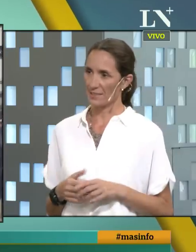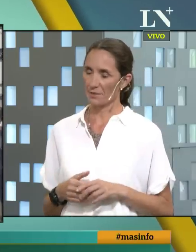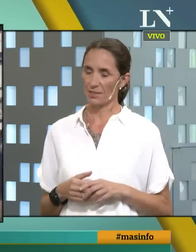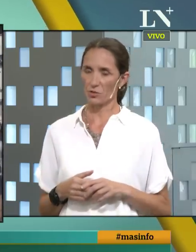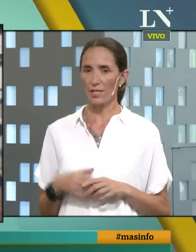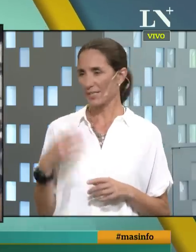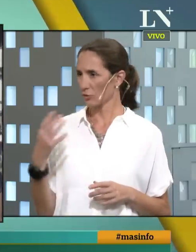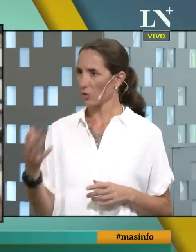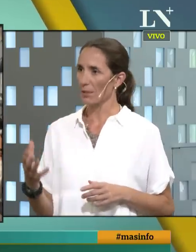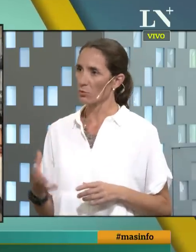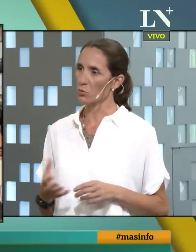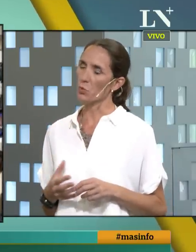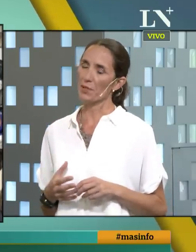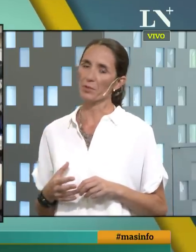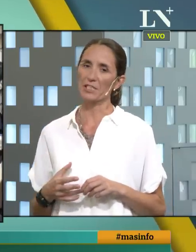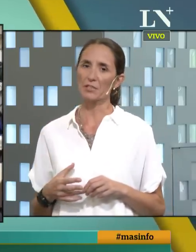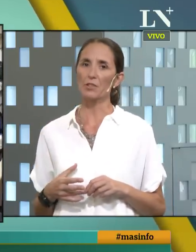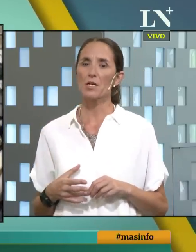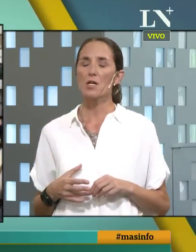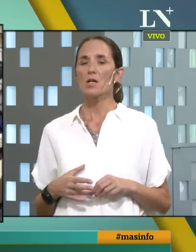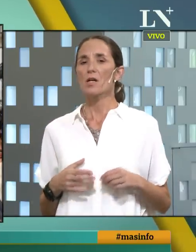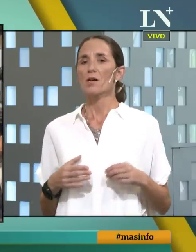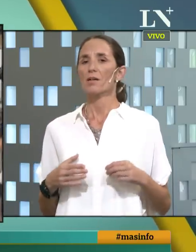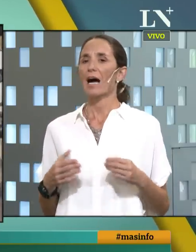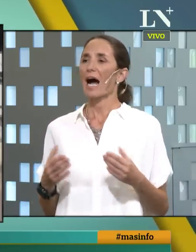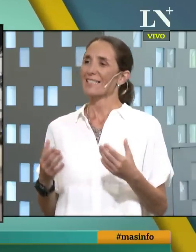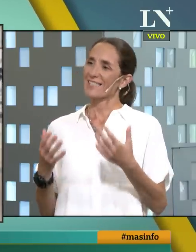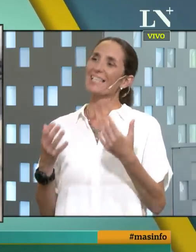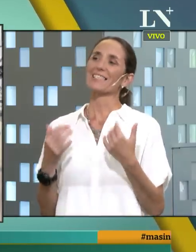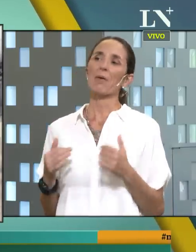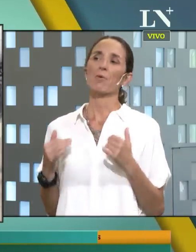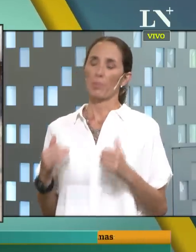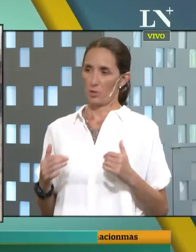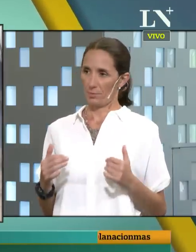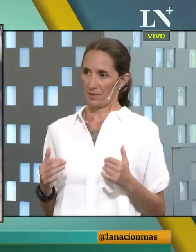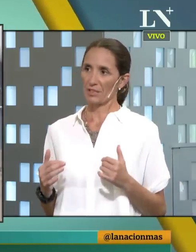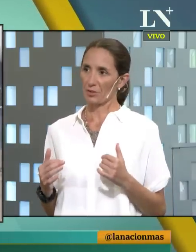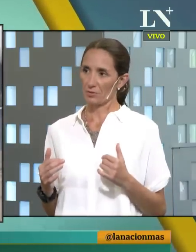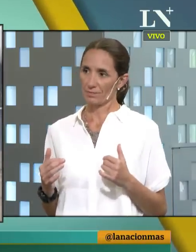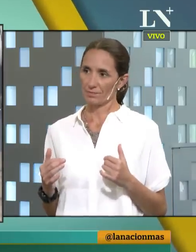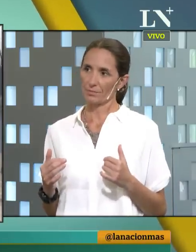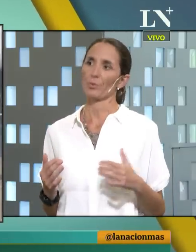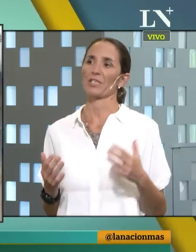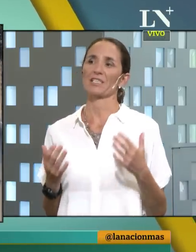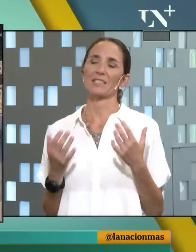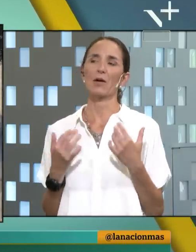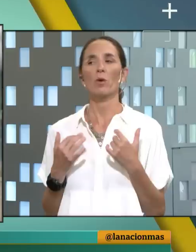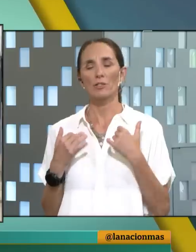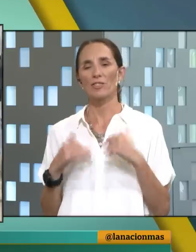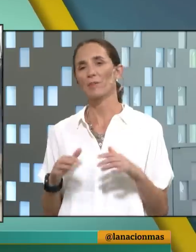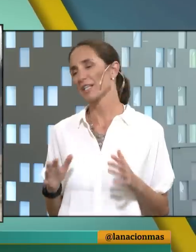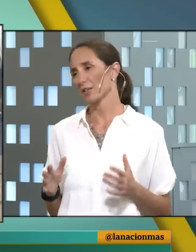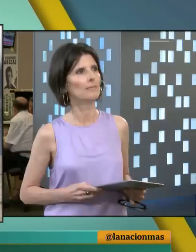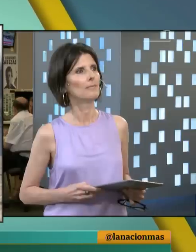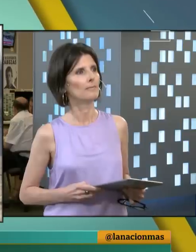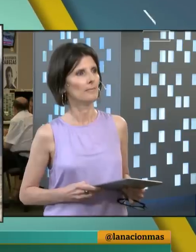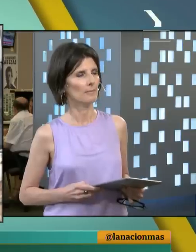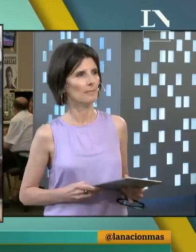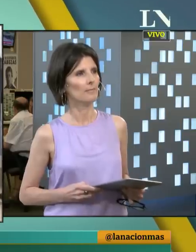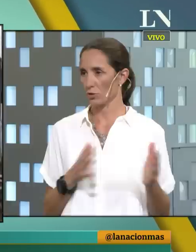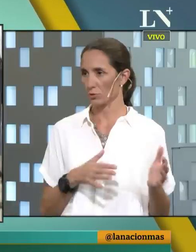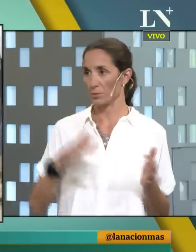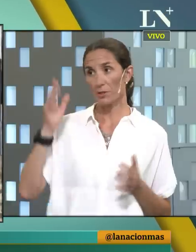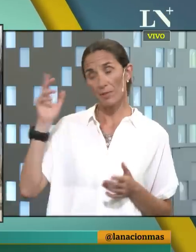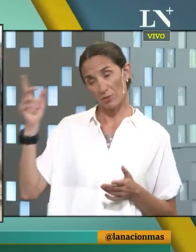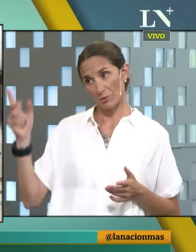la crisis venezolana que toma un nuevo giro, ya estaba un poco previsto. Porque ya Guaidó sabía que contaba con